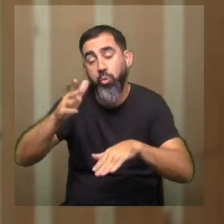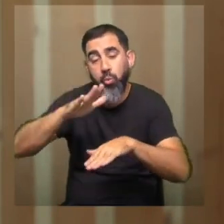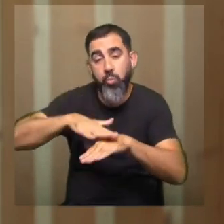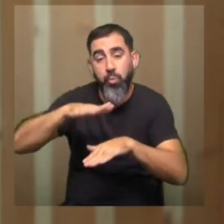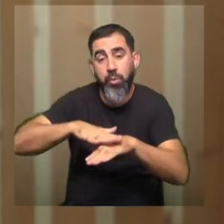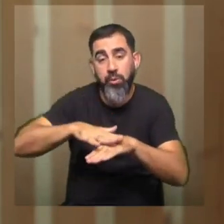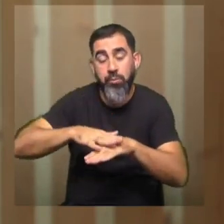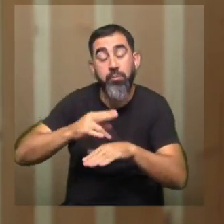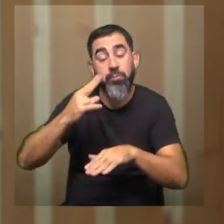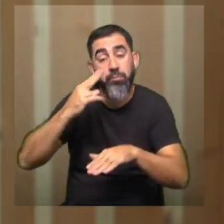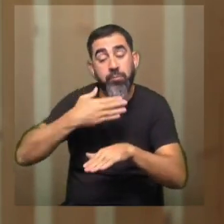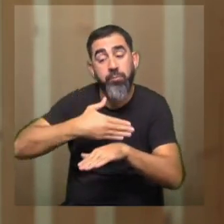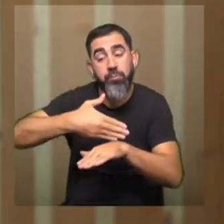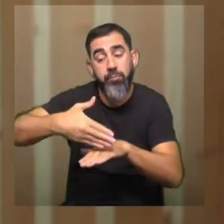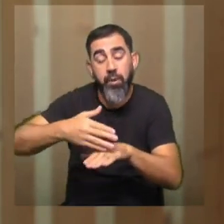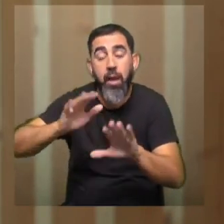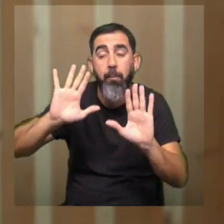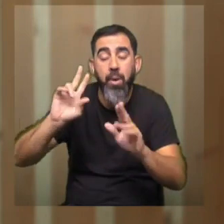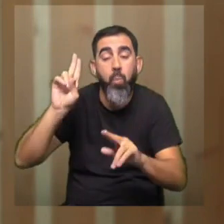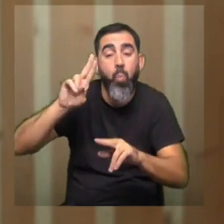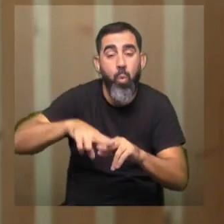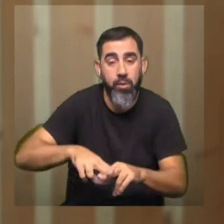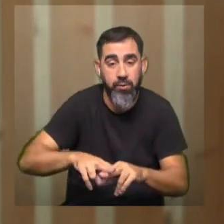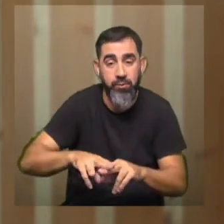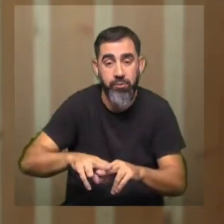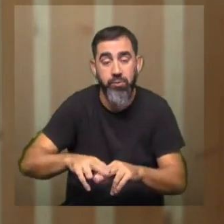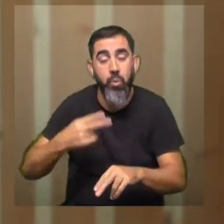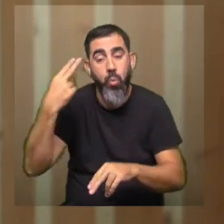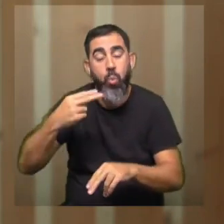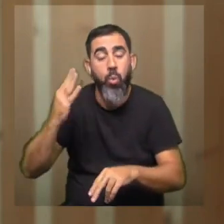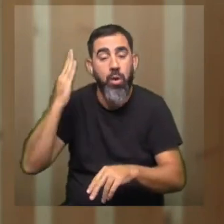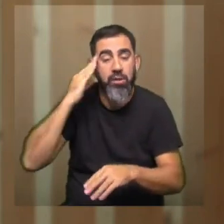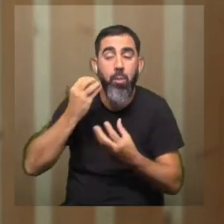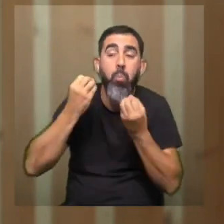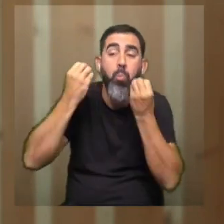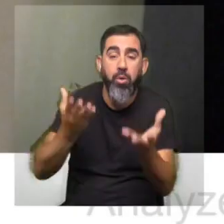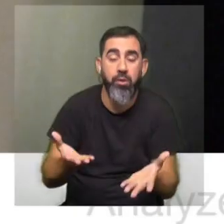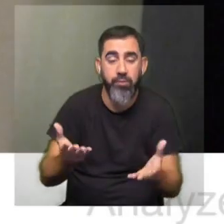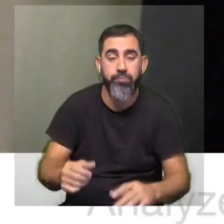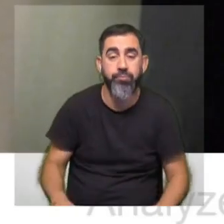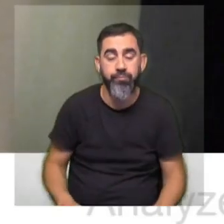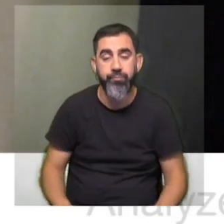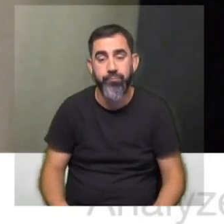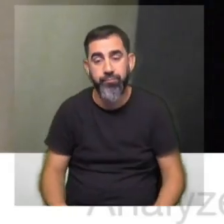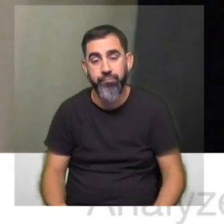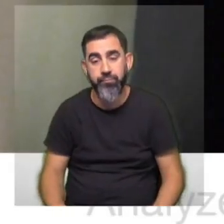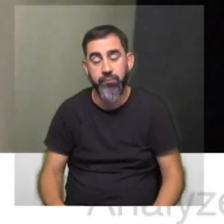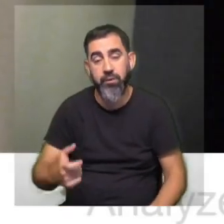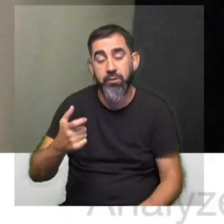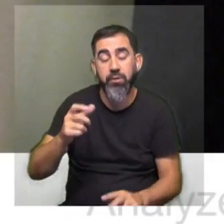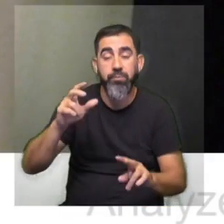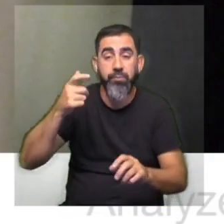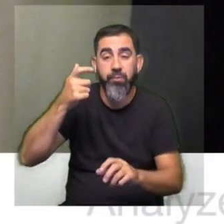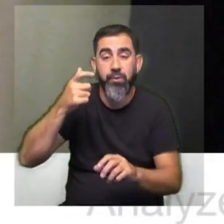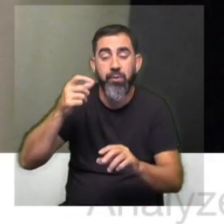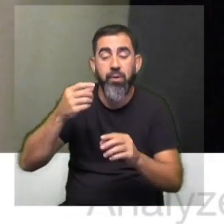tenido un desenlace posiblemente fatal, ¿tá? Y, digamos, y nunca se hubiese sabido cuál era la causa siquiera. O sea, es